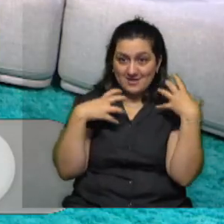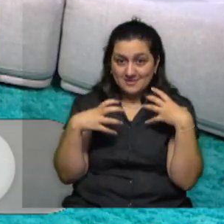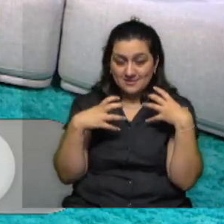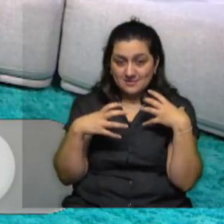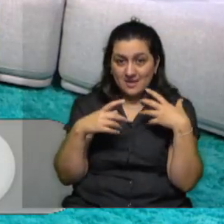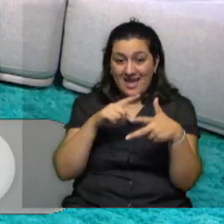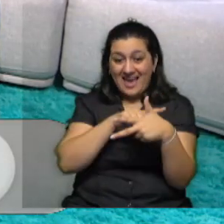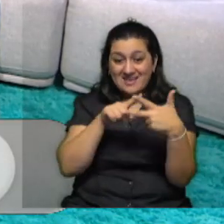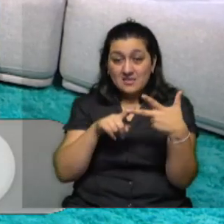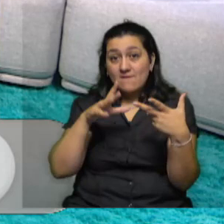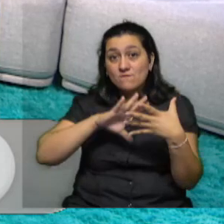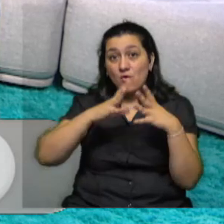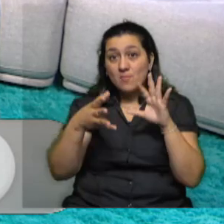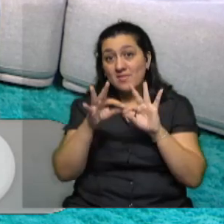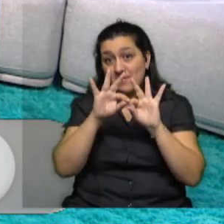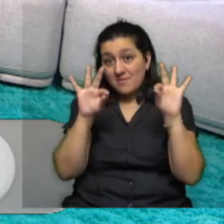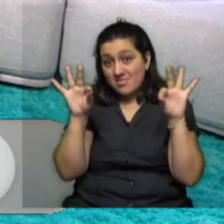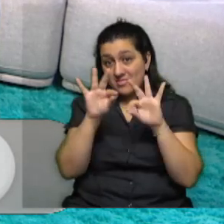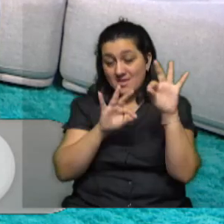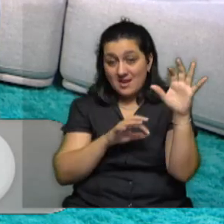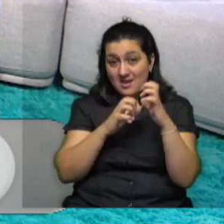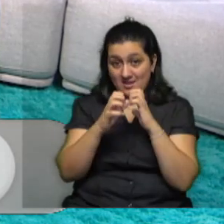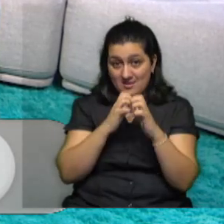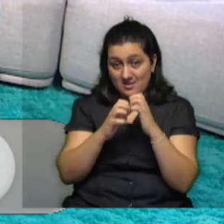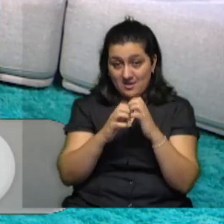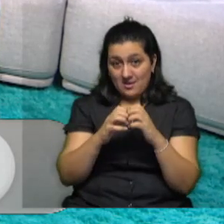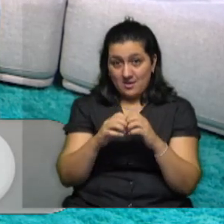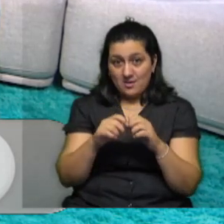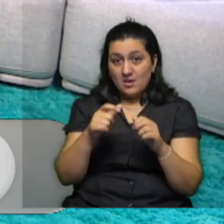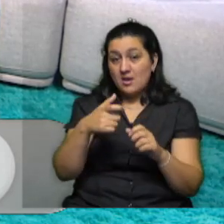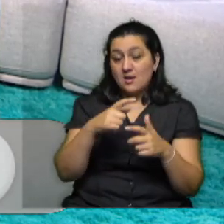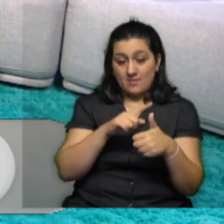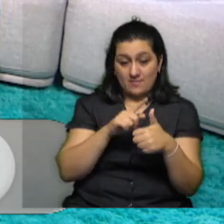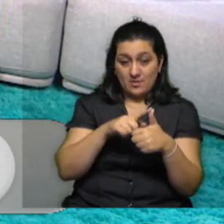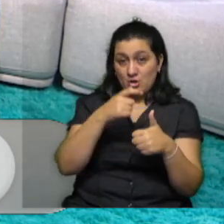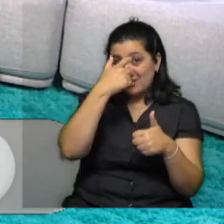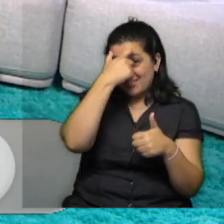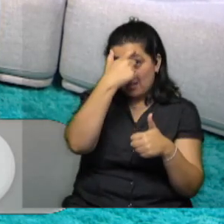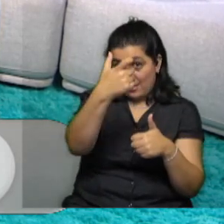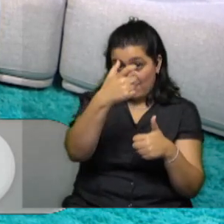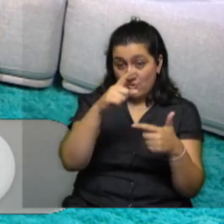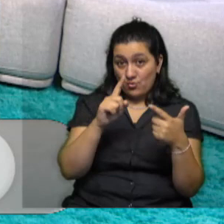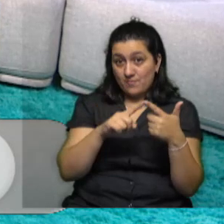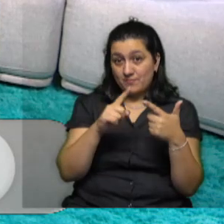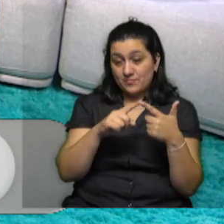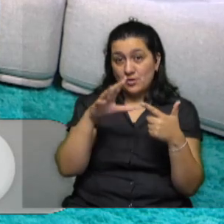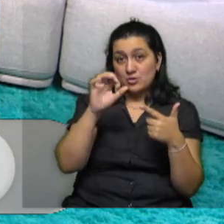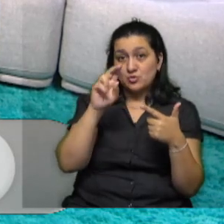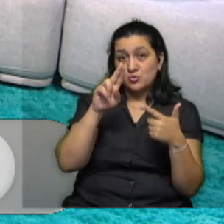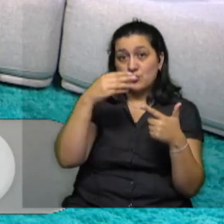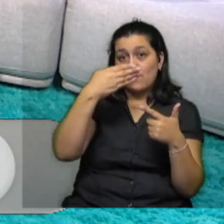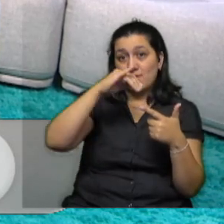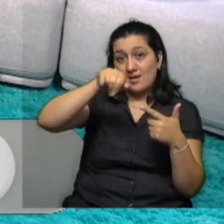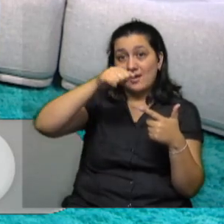maneras de poder medir la energía, vamos hoy, o sea, solamente a utilizar lo una. Lo científico y medible. Exacto. Lo intuitivo y